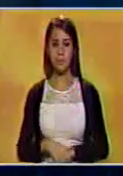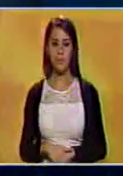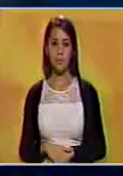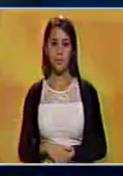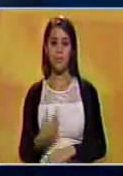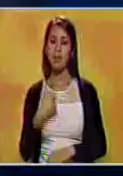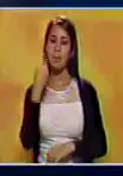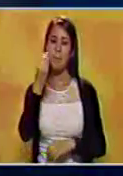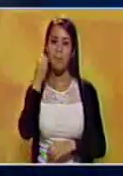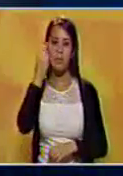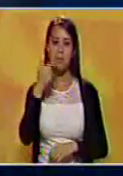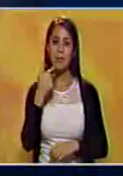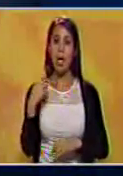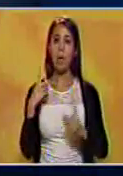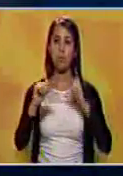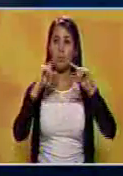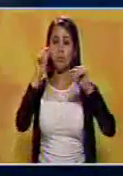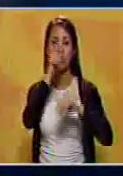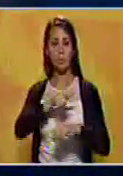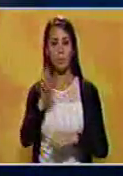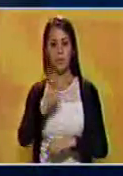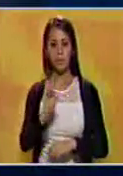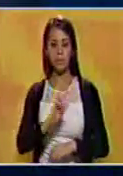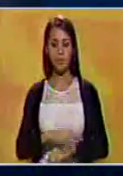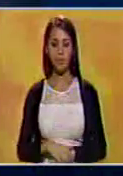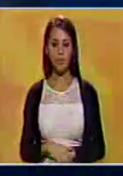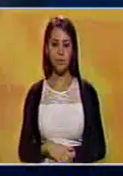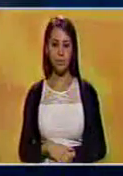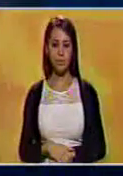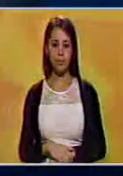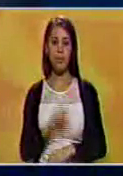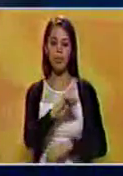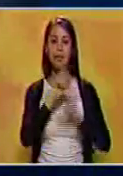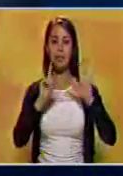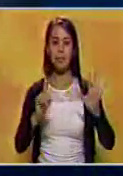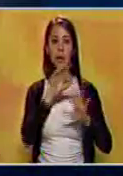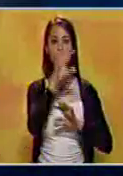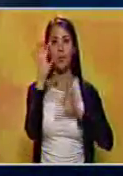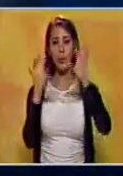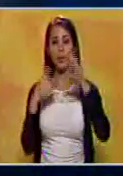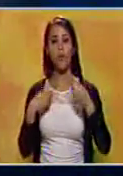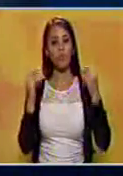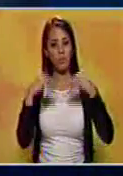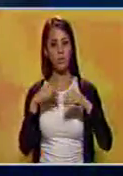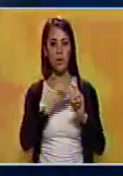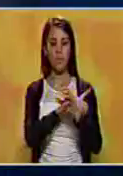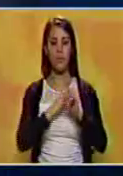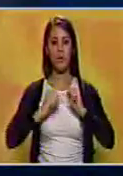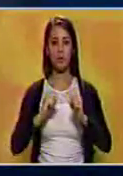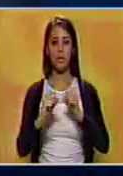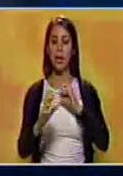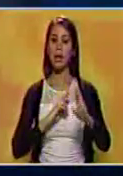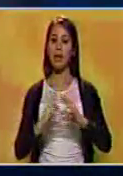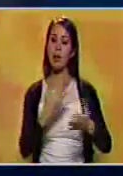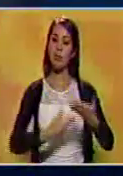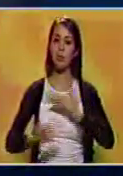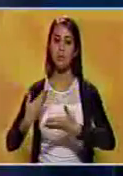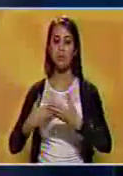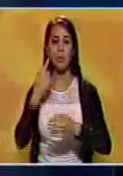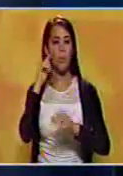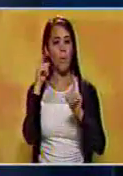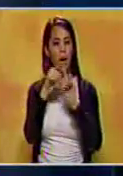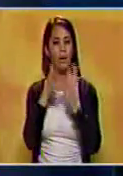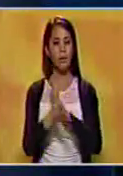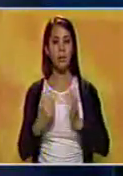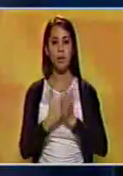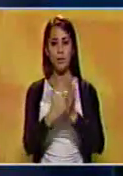juicio ha incrementado el éxodo de venezolanos en este sentido las 16 naciones acordaron fortalecer la cooperación internacional con el fin de